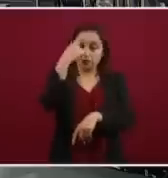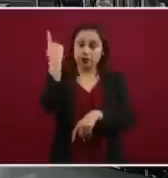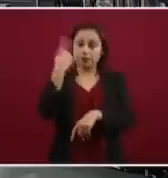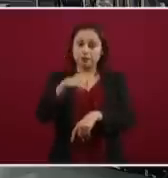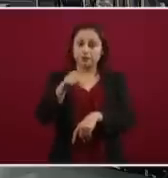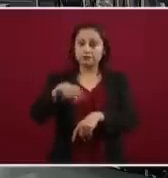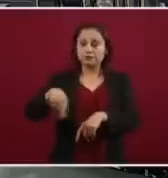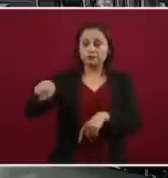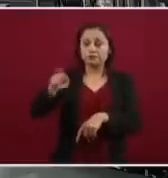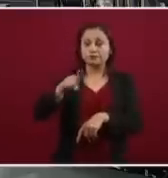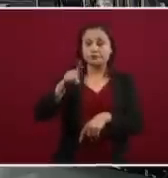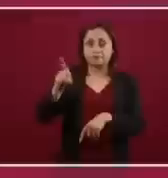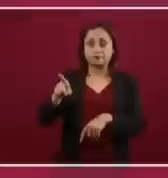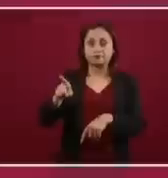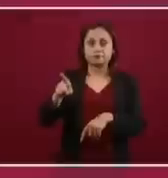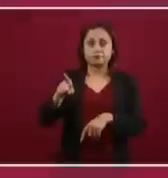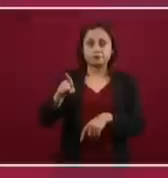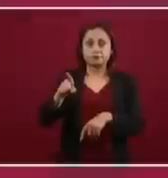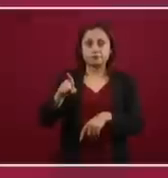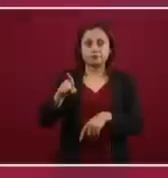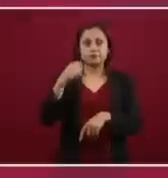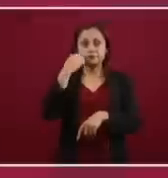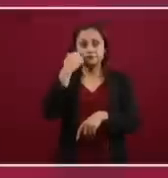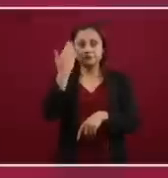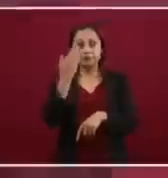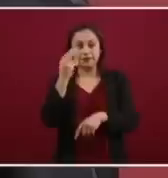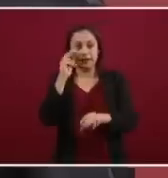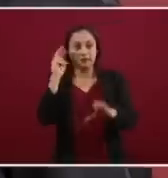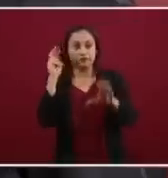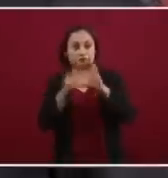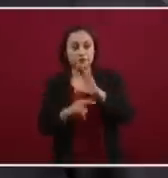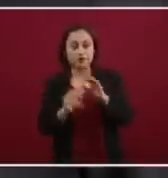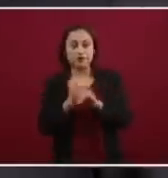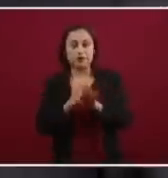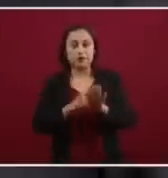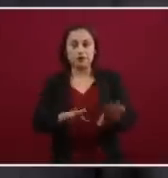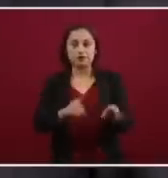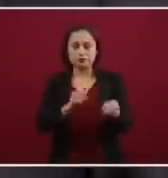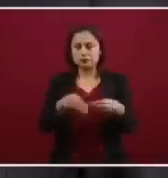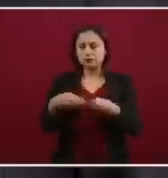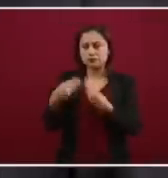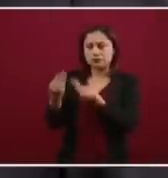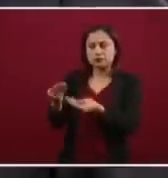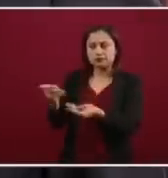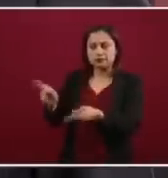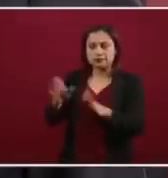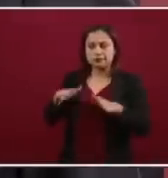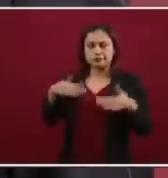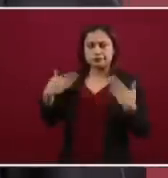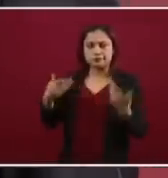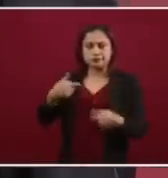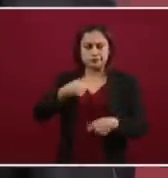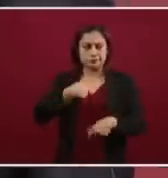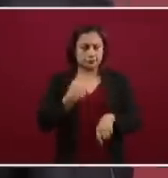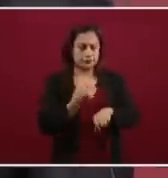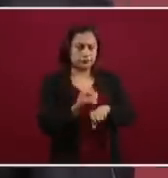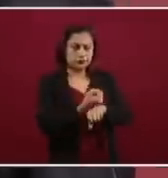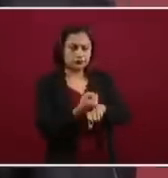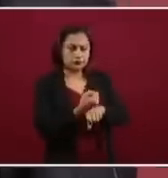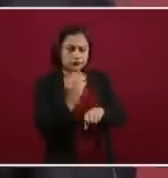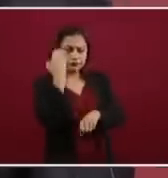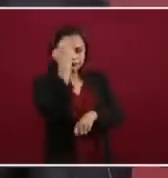queden satisfechos con mis análisis, pero estoy muy bien y todos estamos